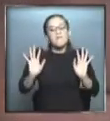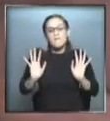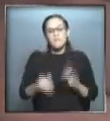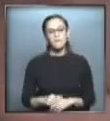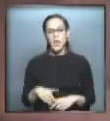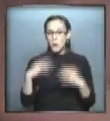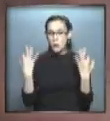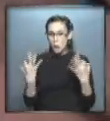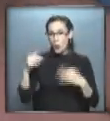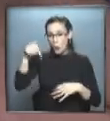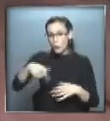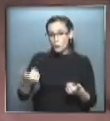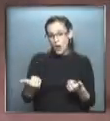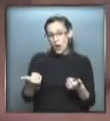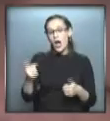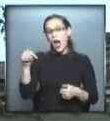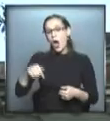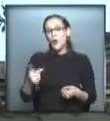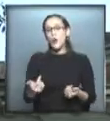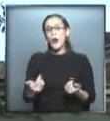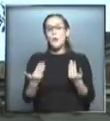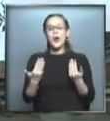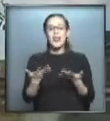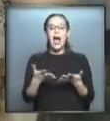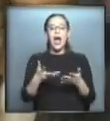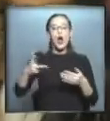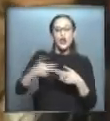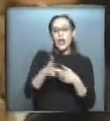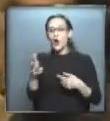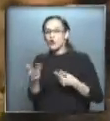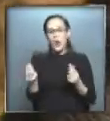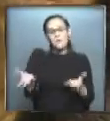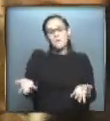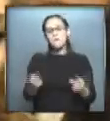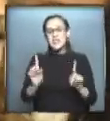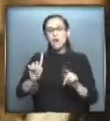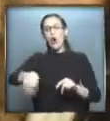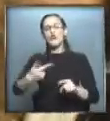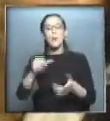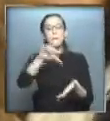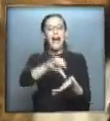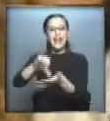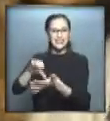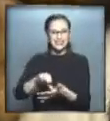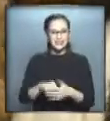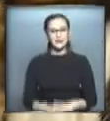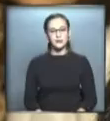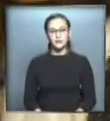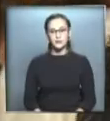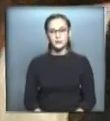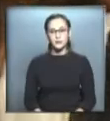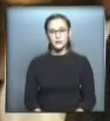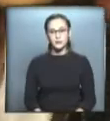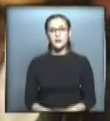bien este ejercicio donde se pueda dirimir también en unas primarias, ¿no? Como sucede en otros países. Este proceso, estas elecciones internas,